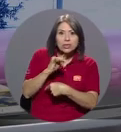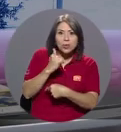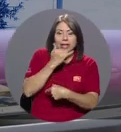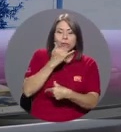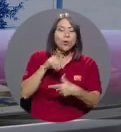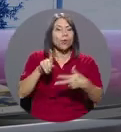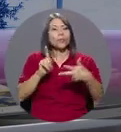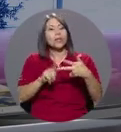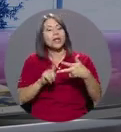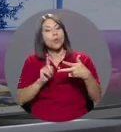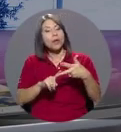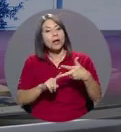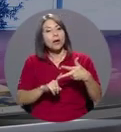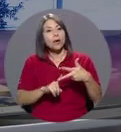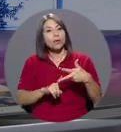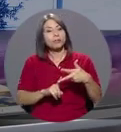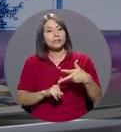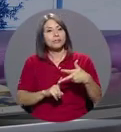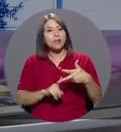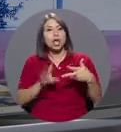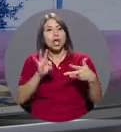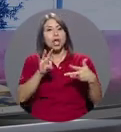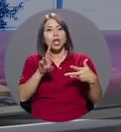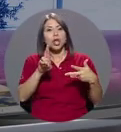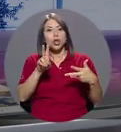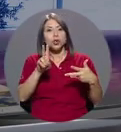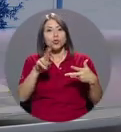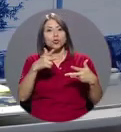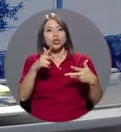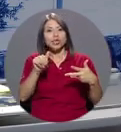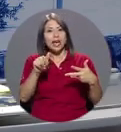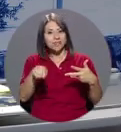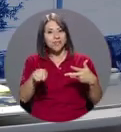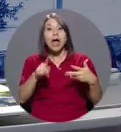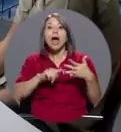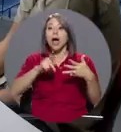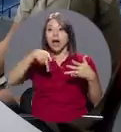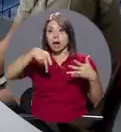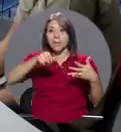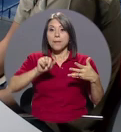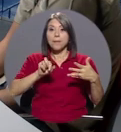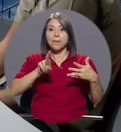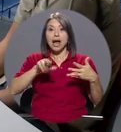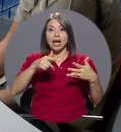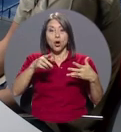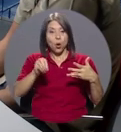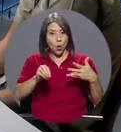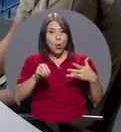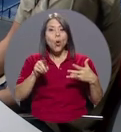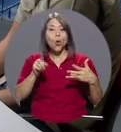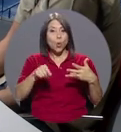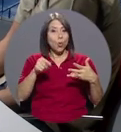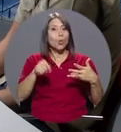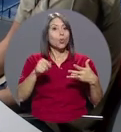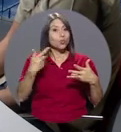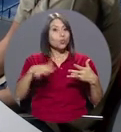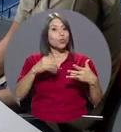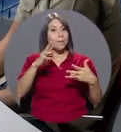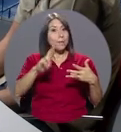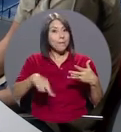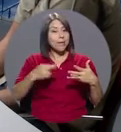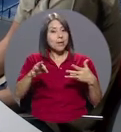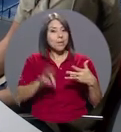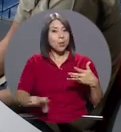si me equivoco. Y luego tenemos trucha. Trucha, pargo. Trucha, ya juega un papel muy